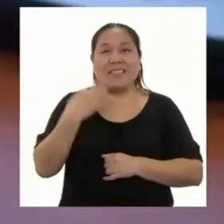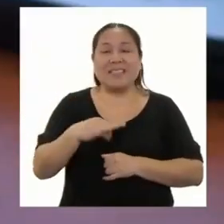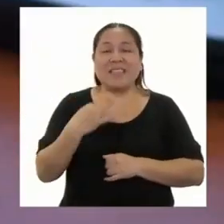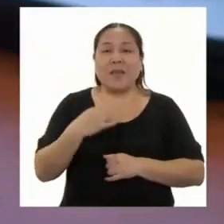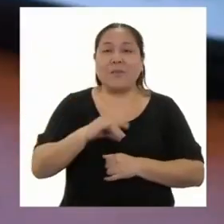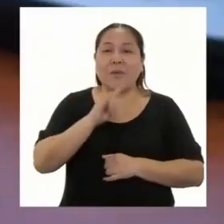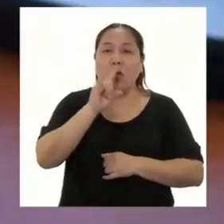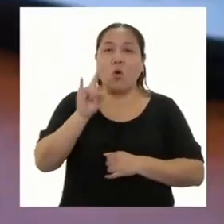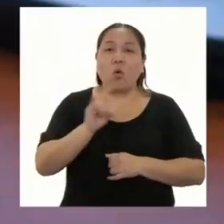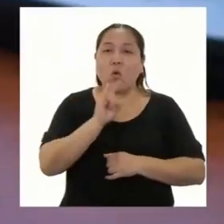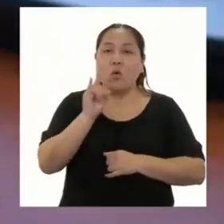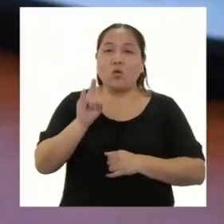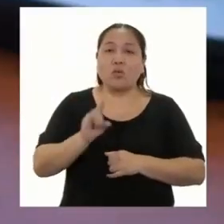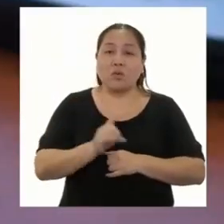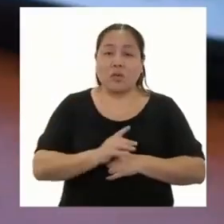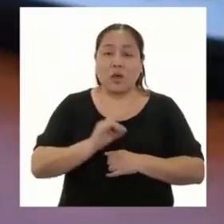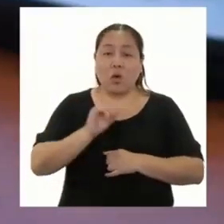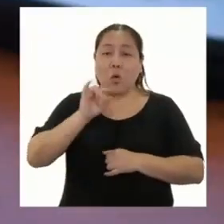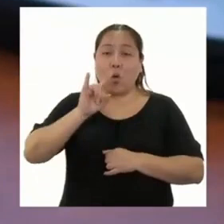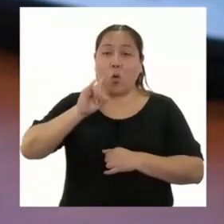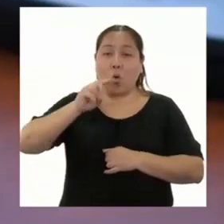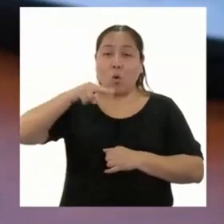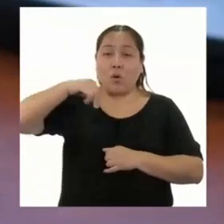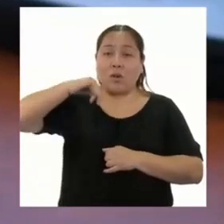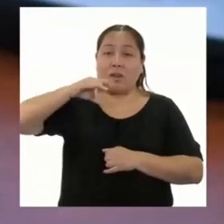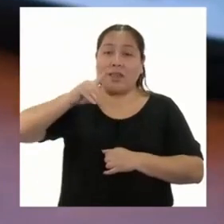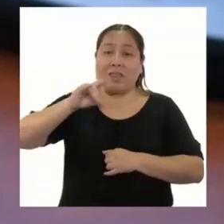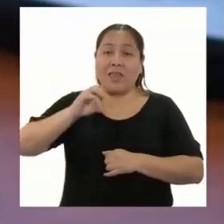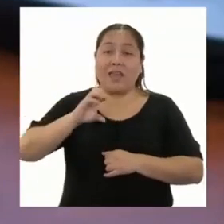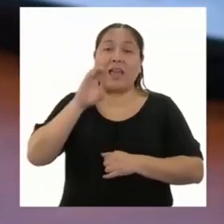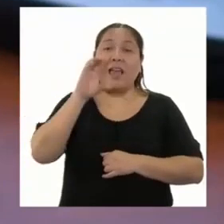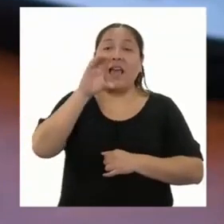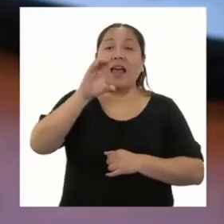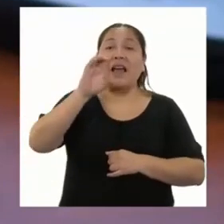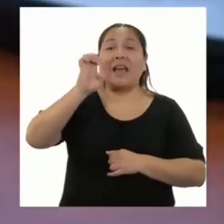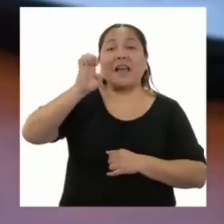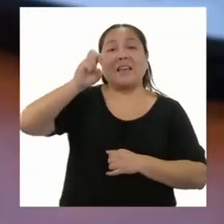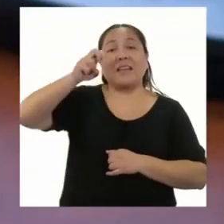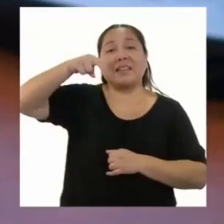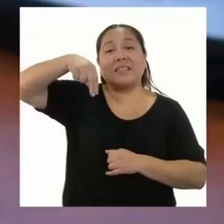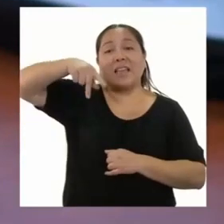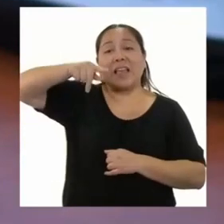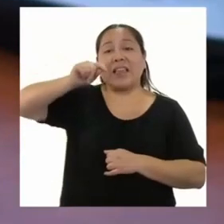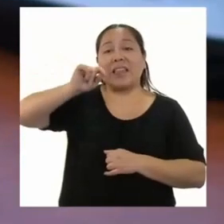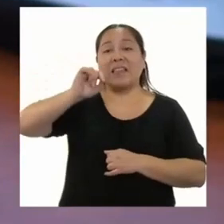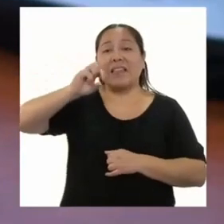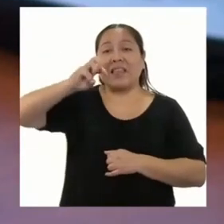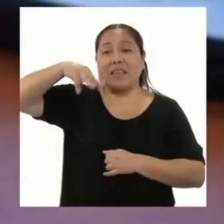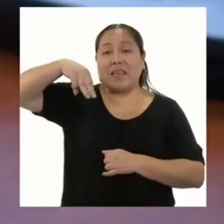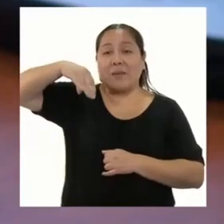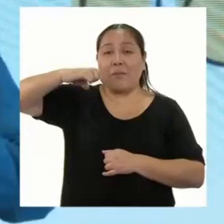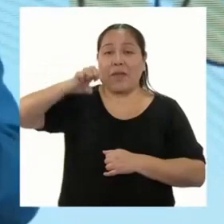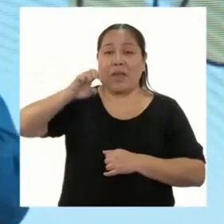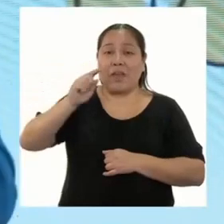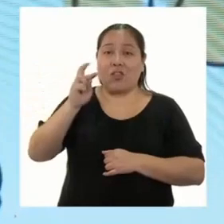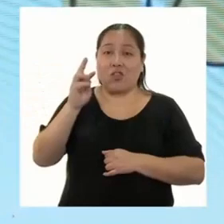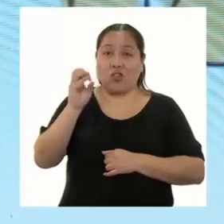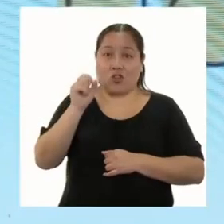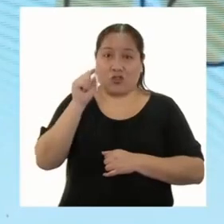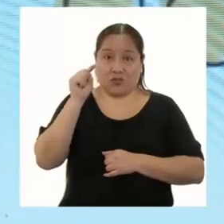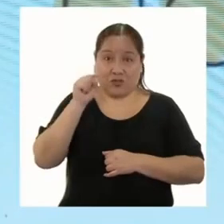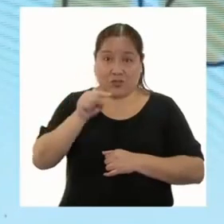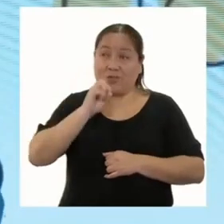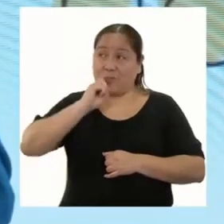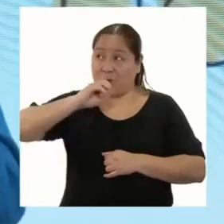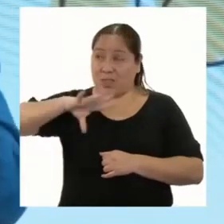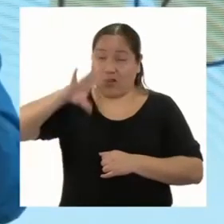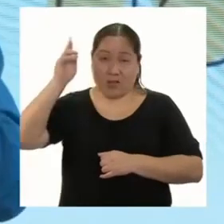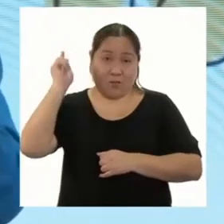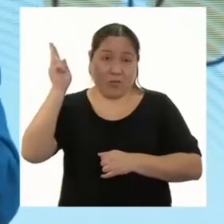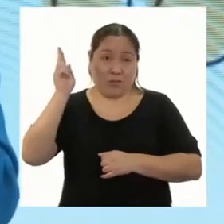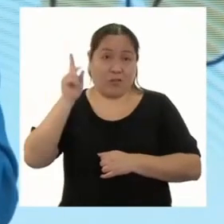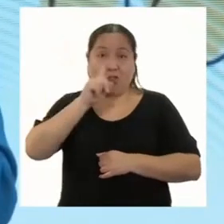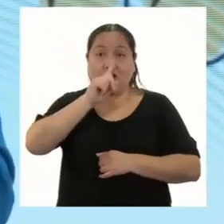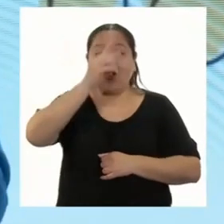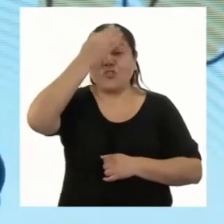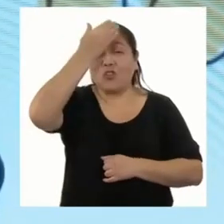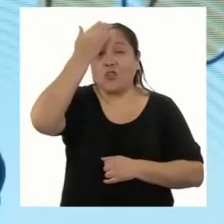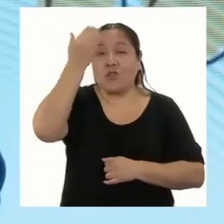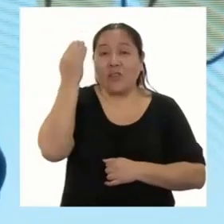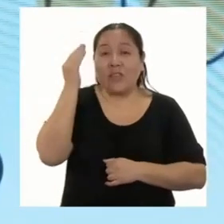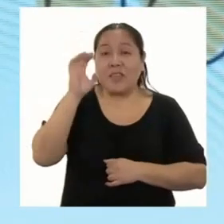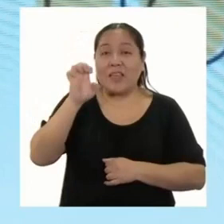la unidad de medida centímetros, como propuso la profesora. Y no olviden que